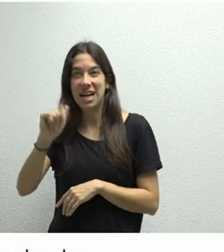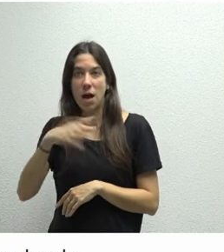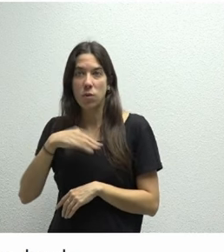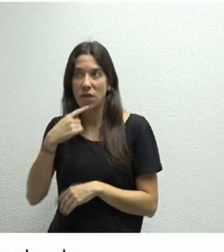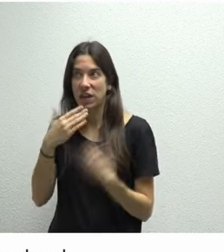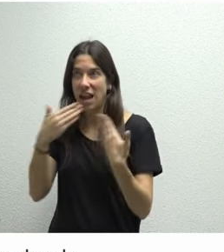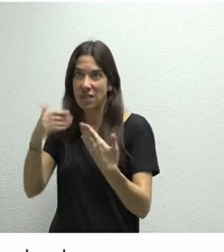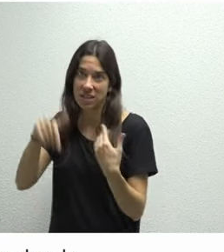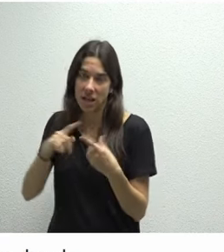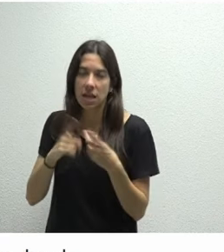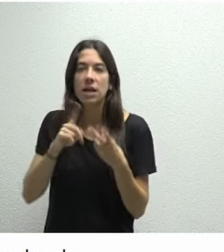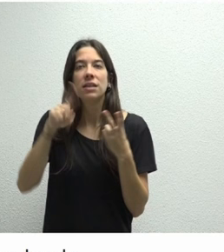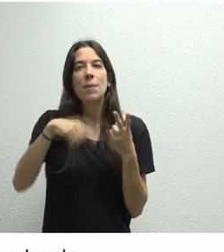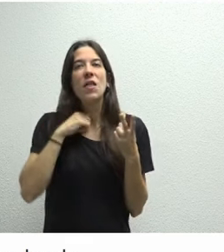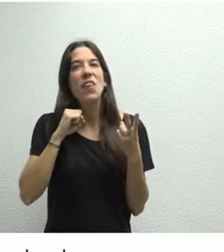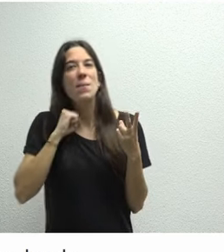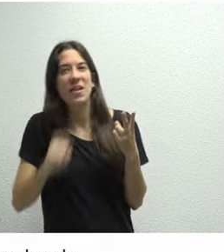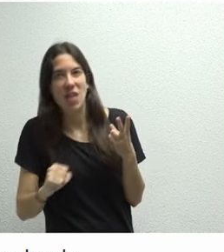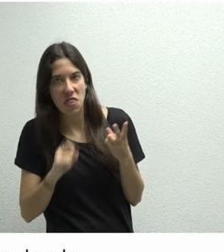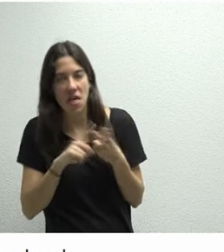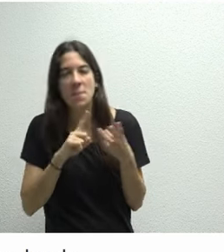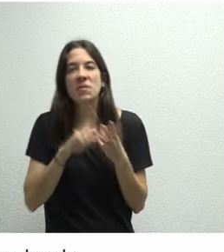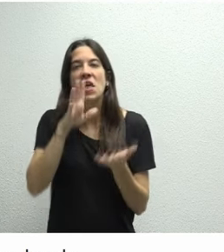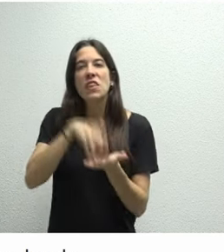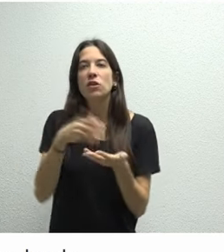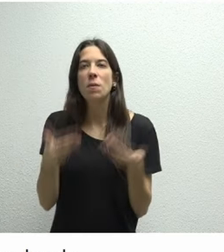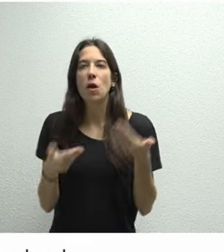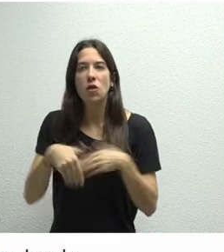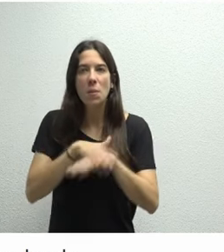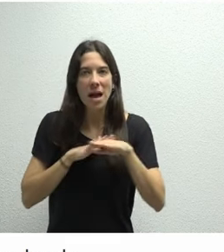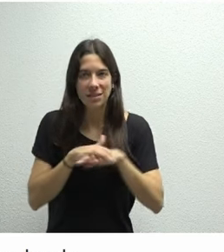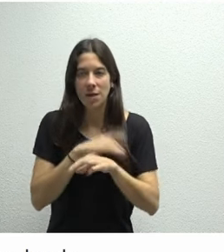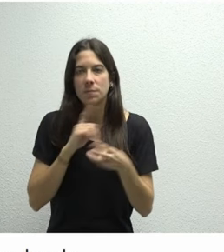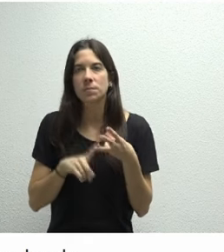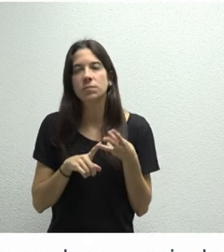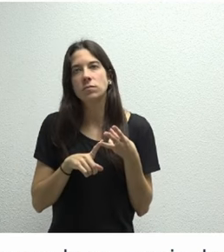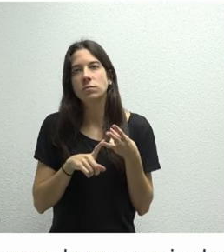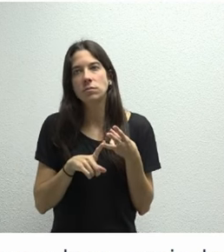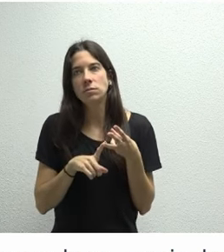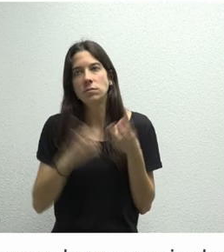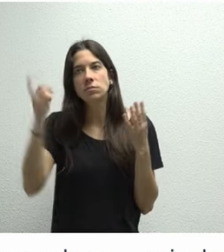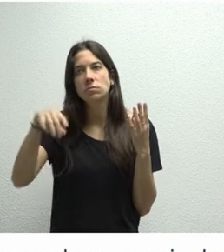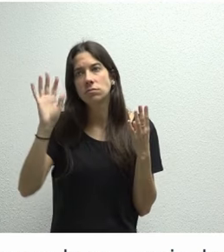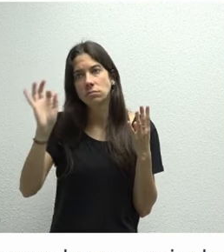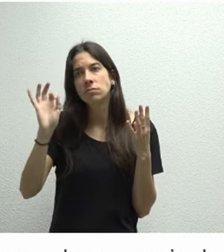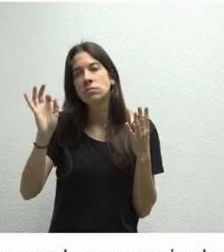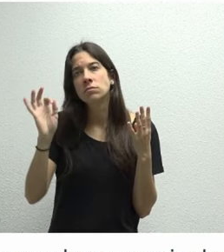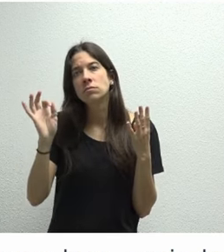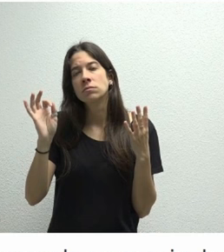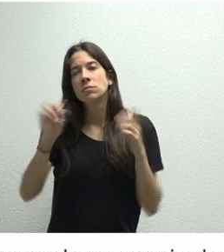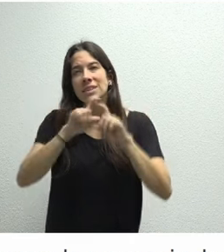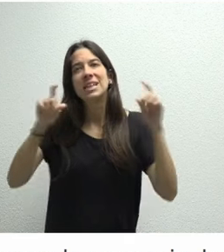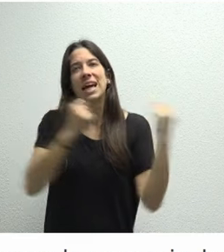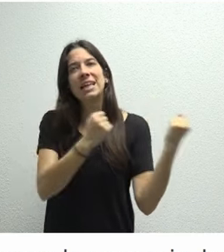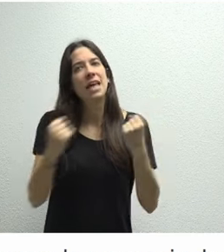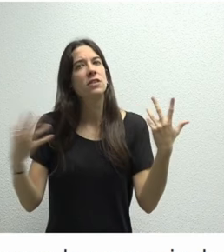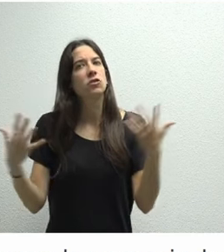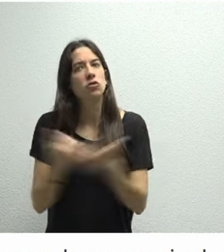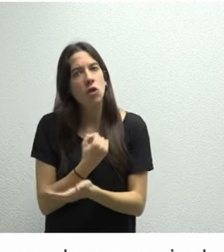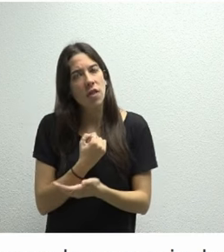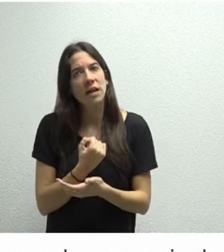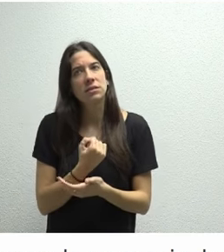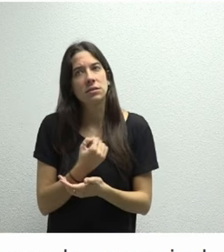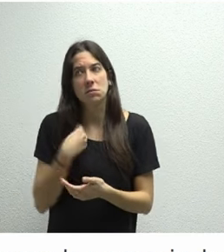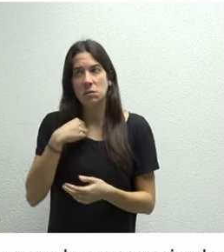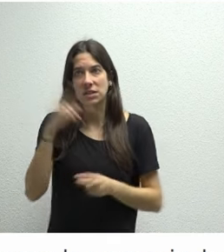de dependencia eh la del centro de valoración base por supuesto a todas las entidades que son todas las